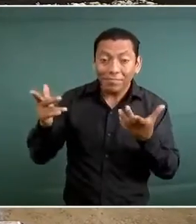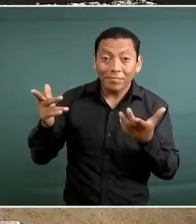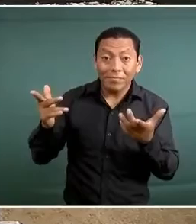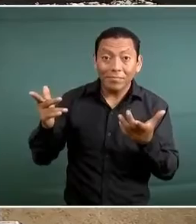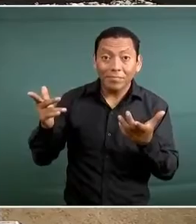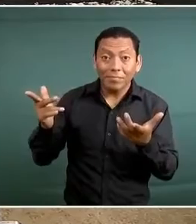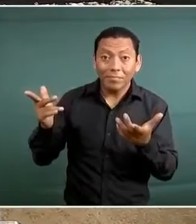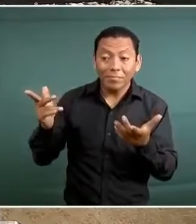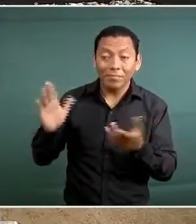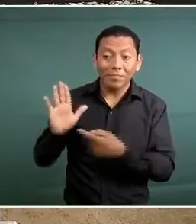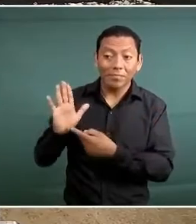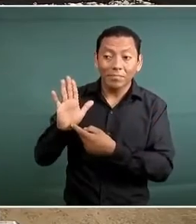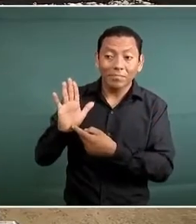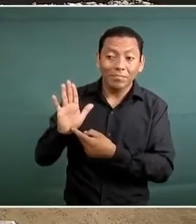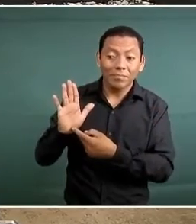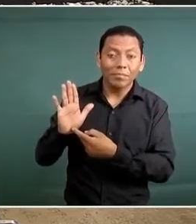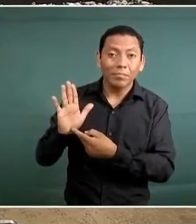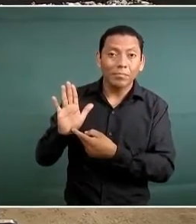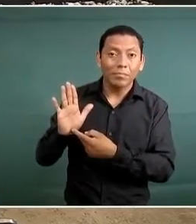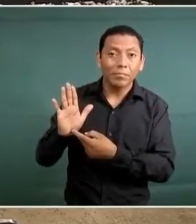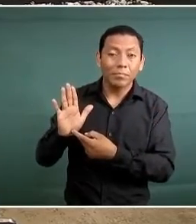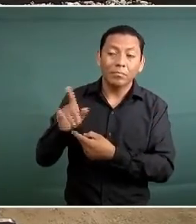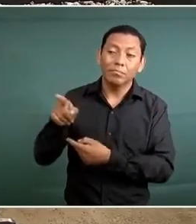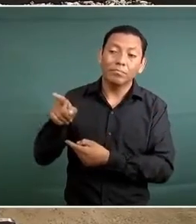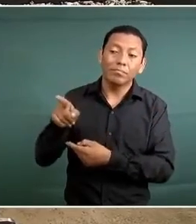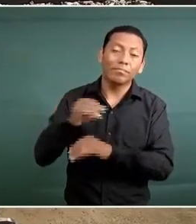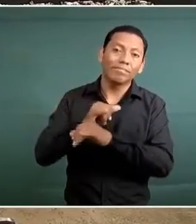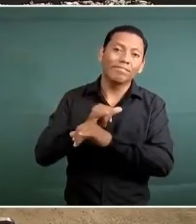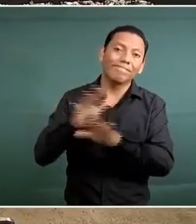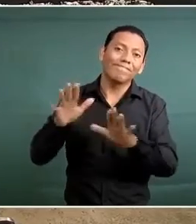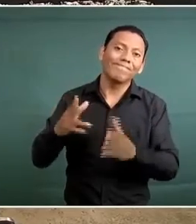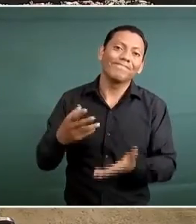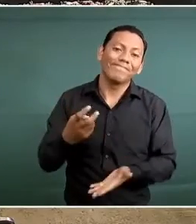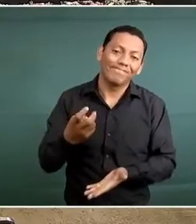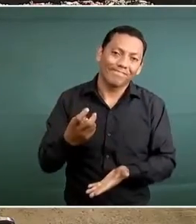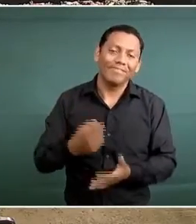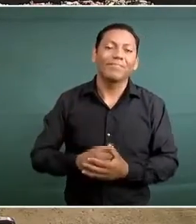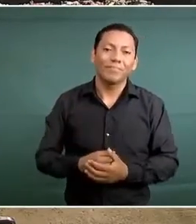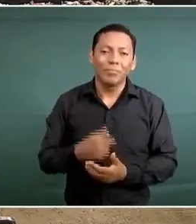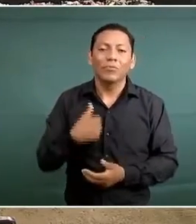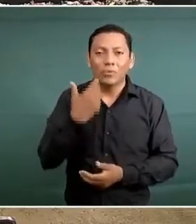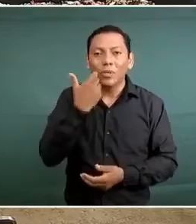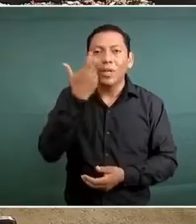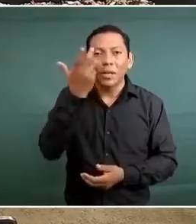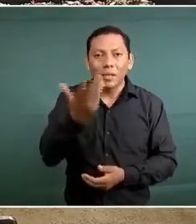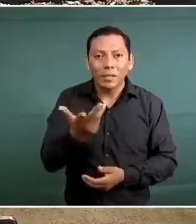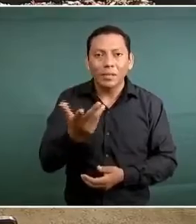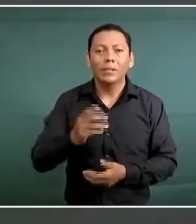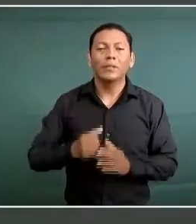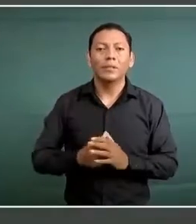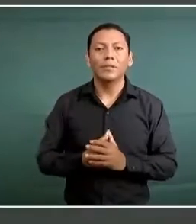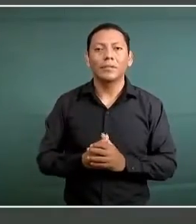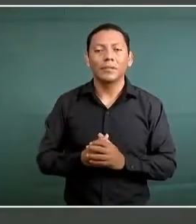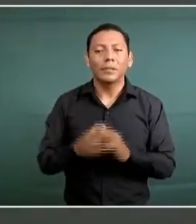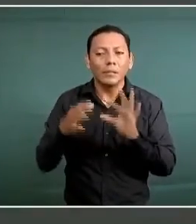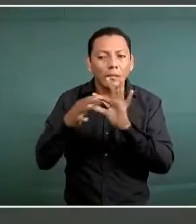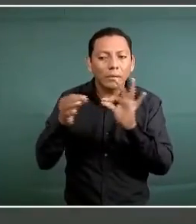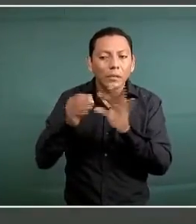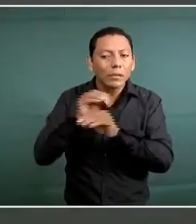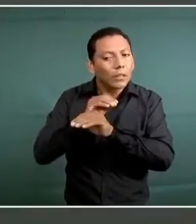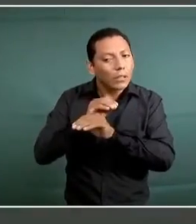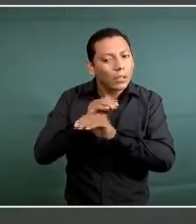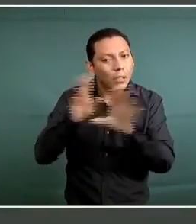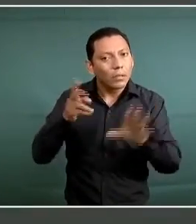este es el que prevalece entonces quería este aclarar